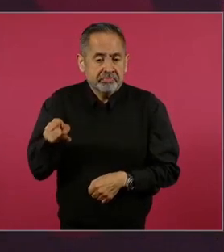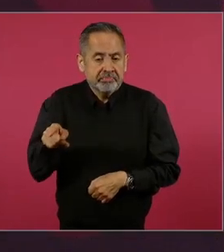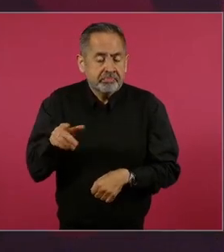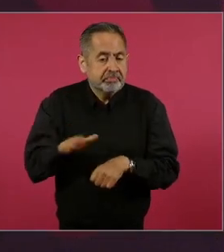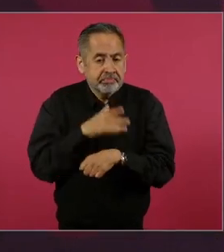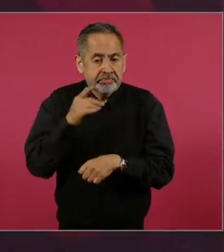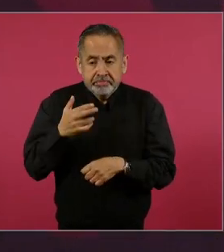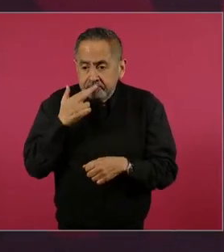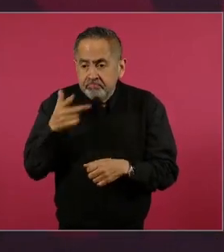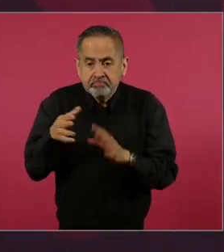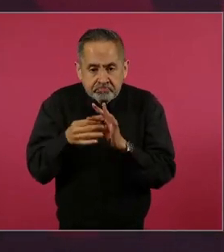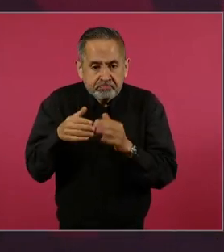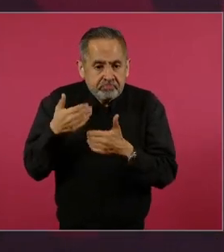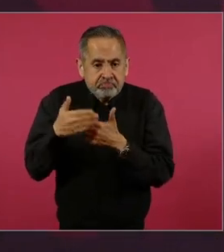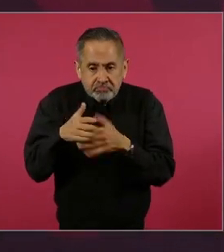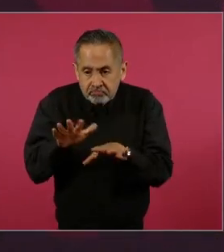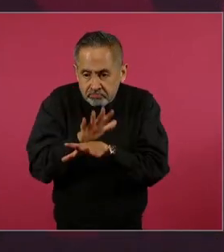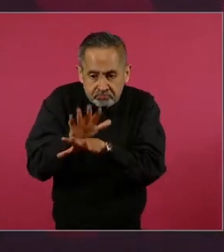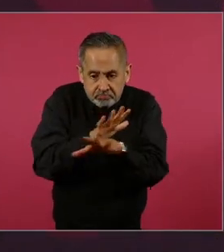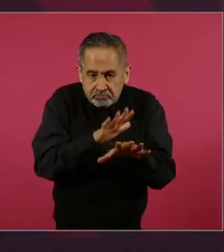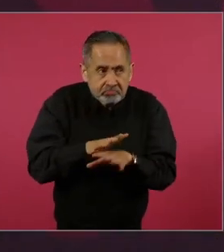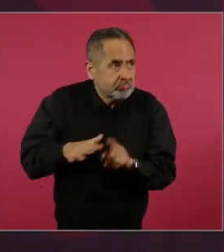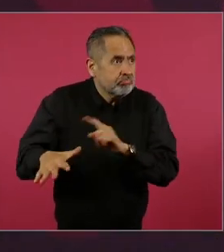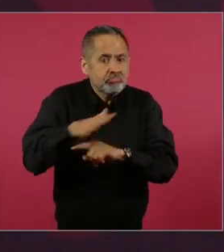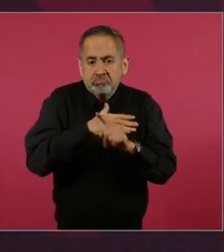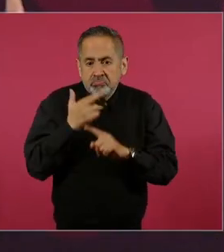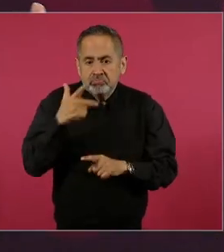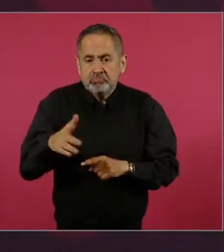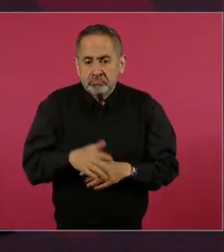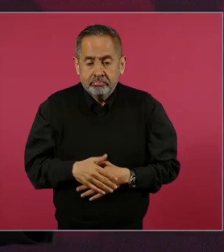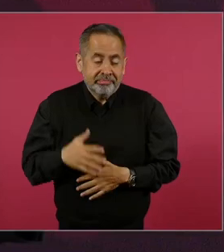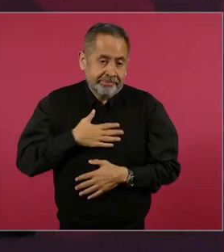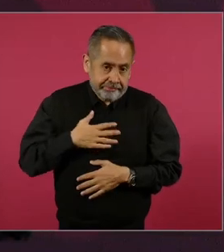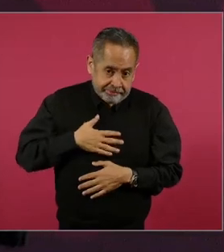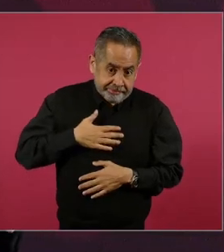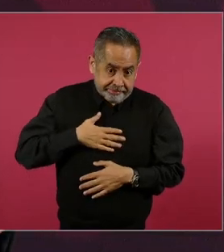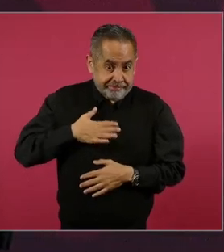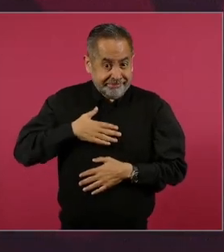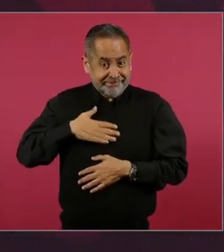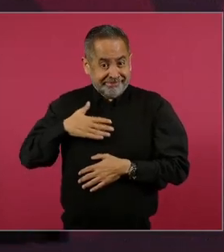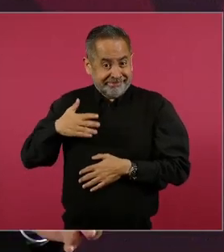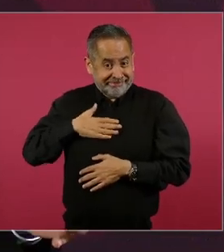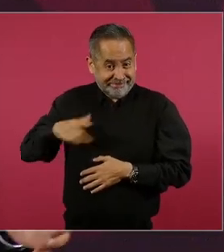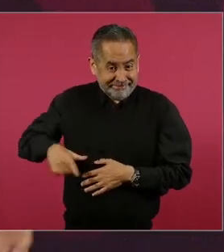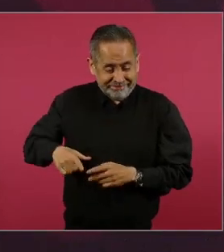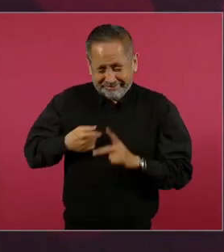son mejores las condiciones. Nosotros nos tocó